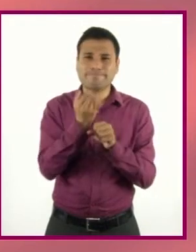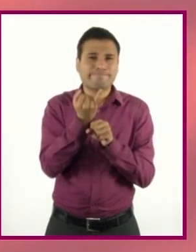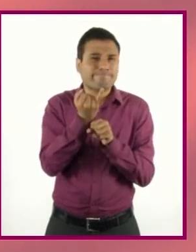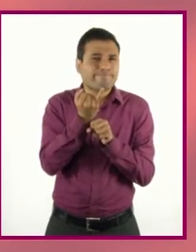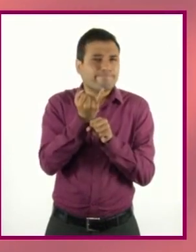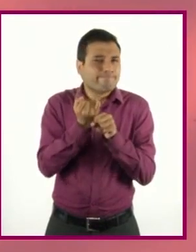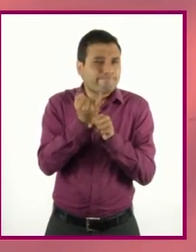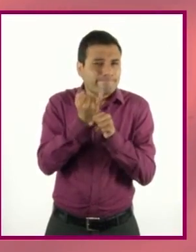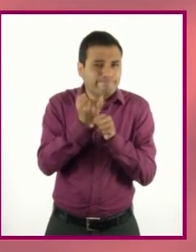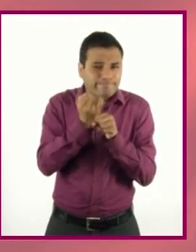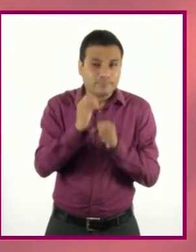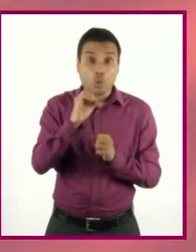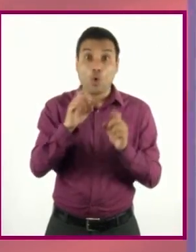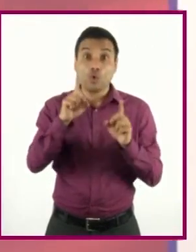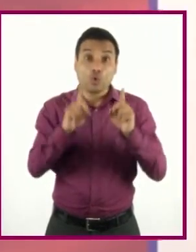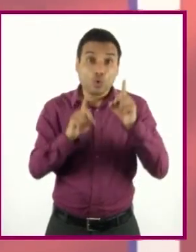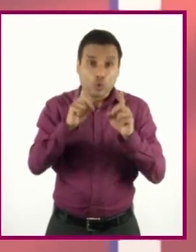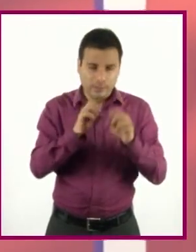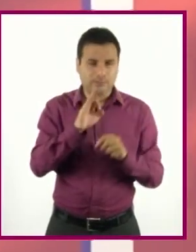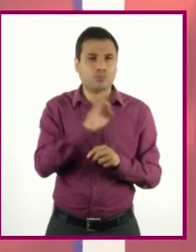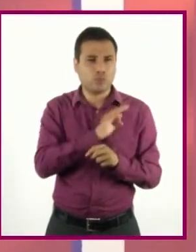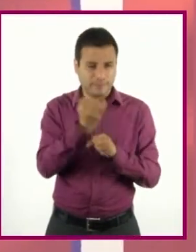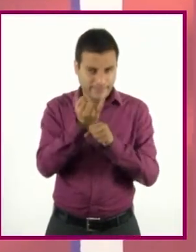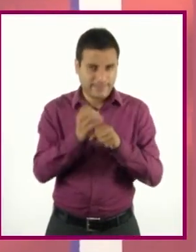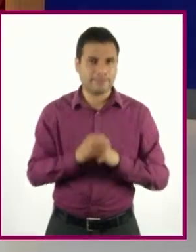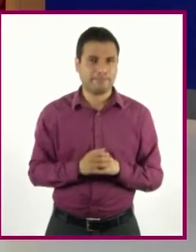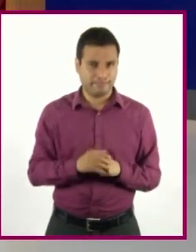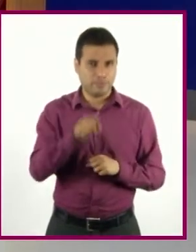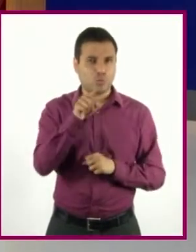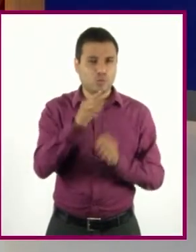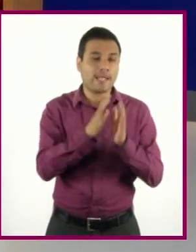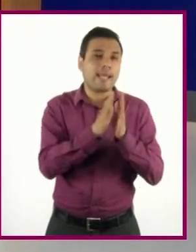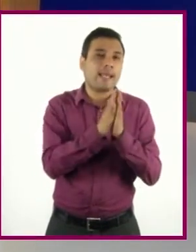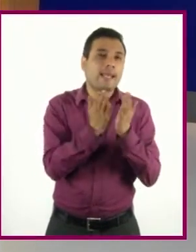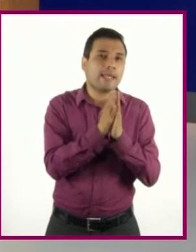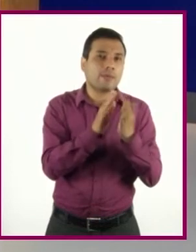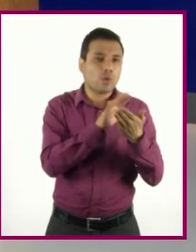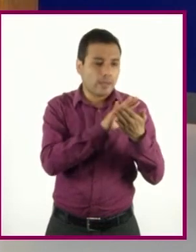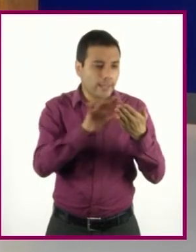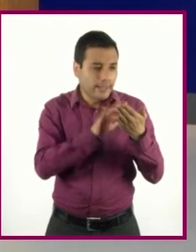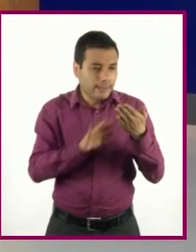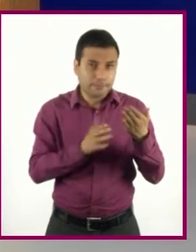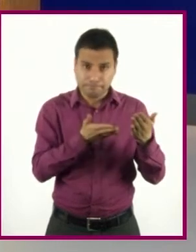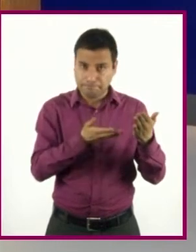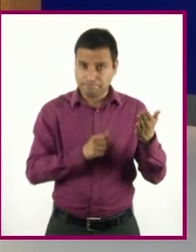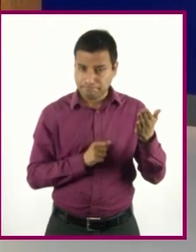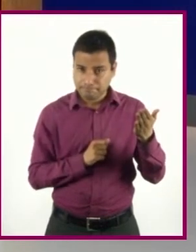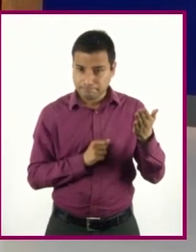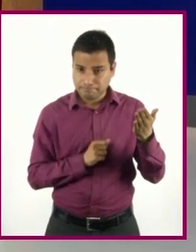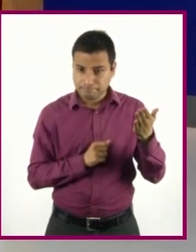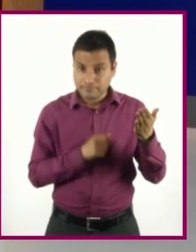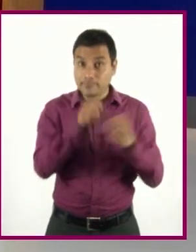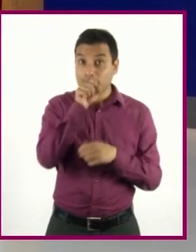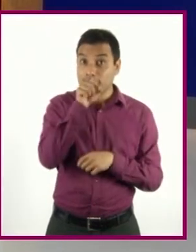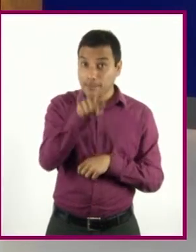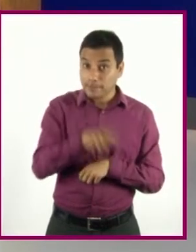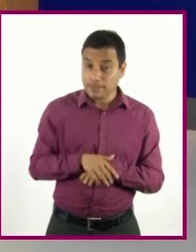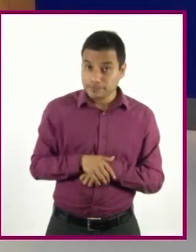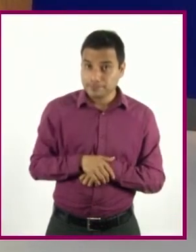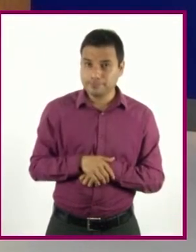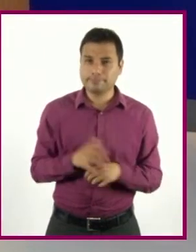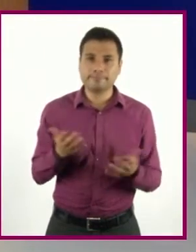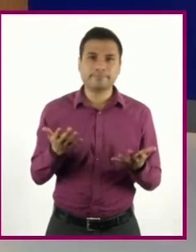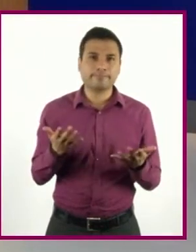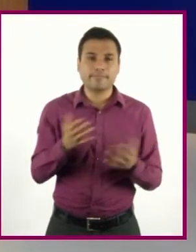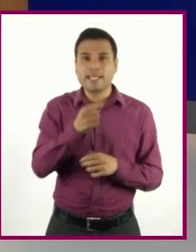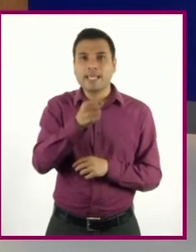resolver alguna duda que les haya quedado al consultar el aprendizaje esperado en su libro de texto de lengua materna. También pueden buscar